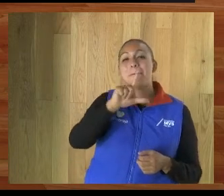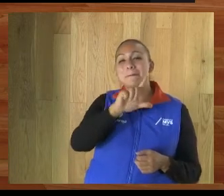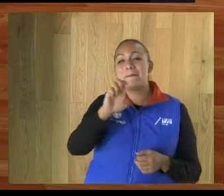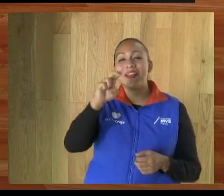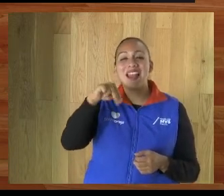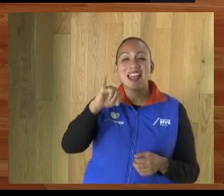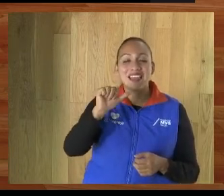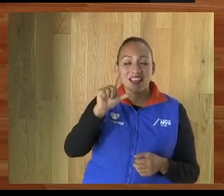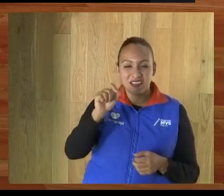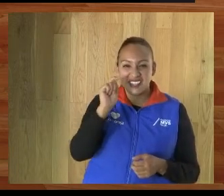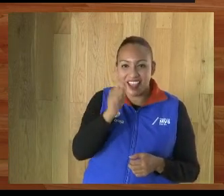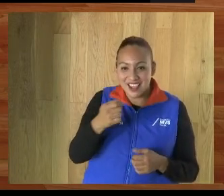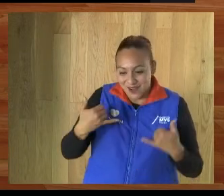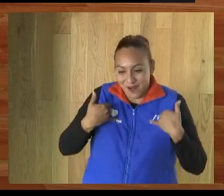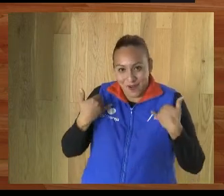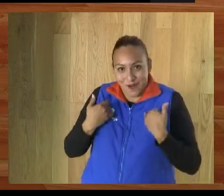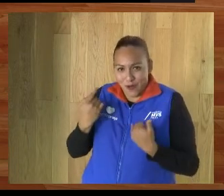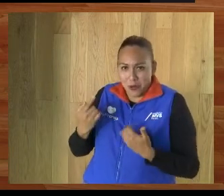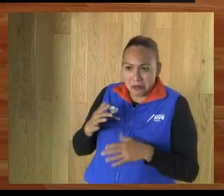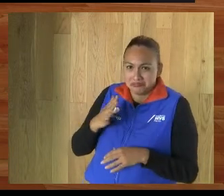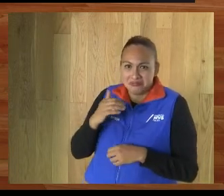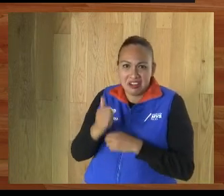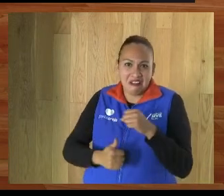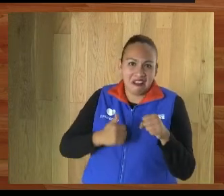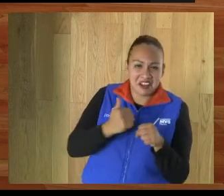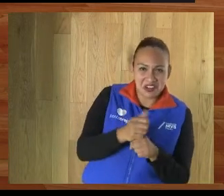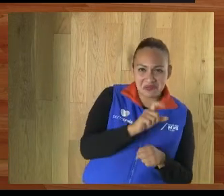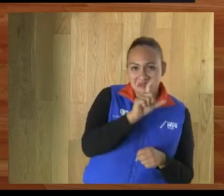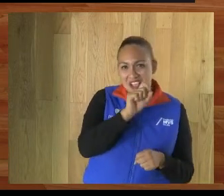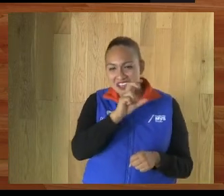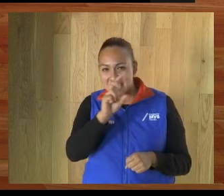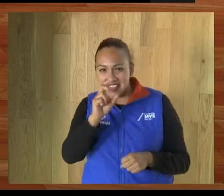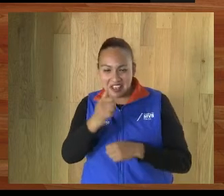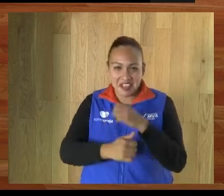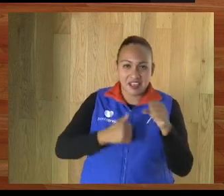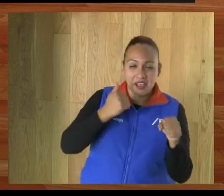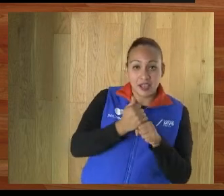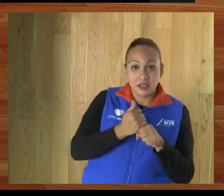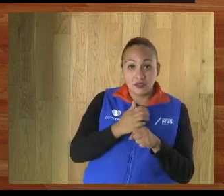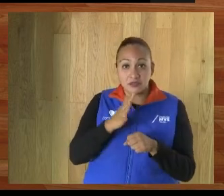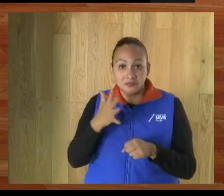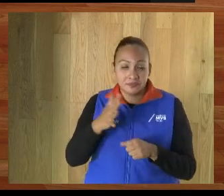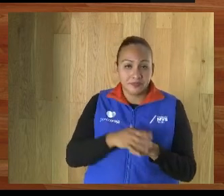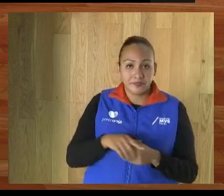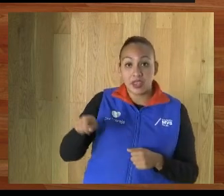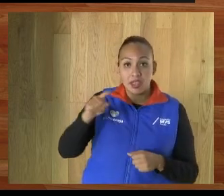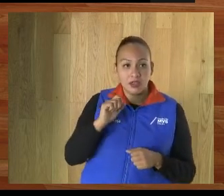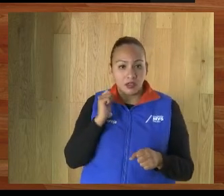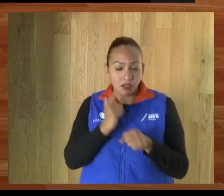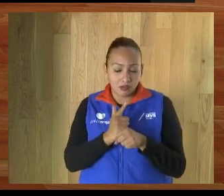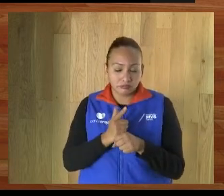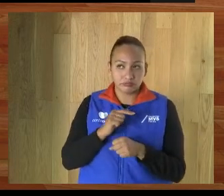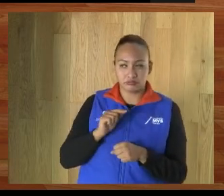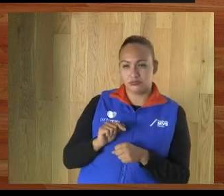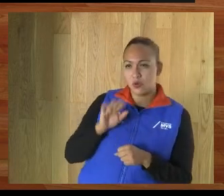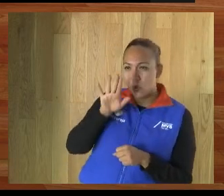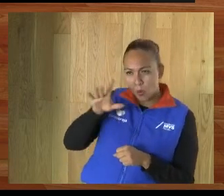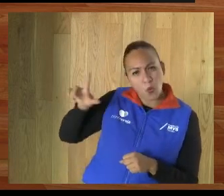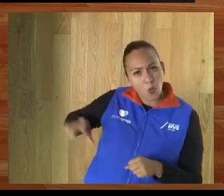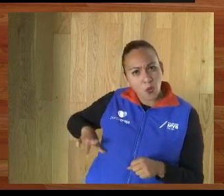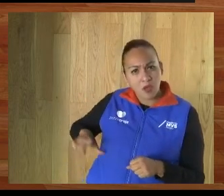de organizaciones y que los temas sociales, ambientales y de buen gobierno son críticos a la hora